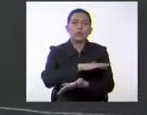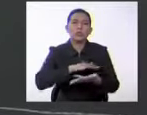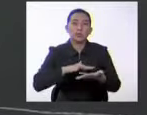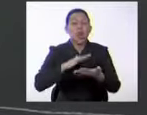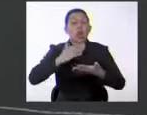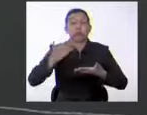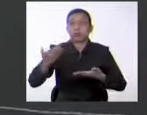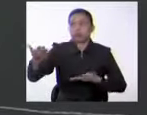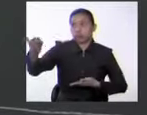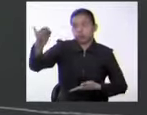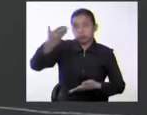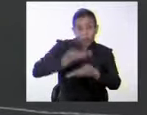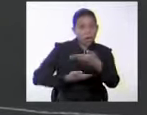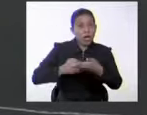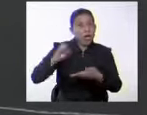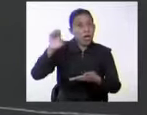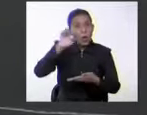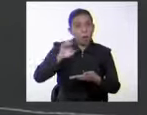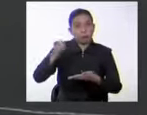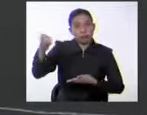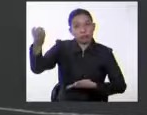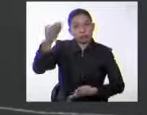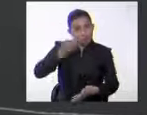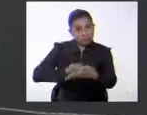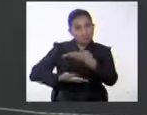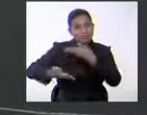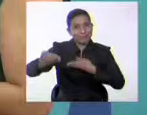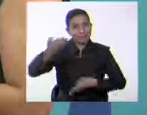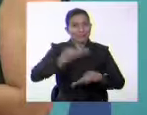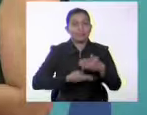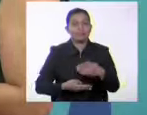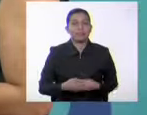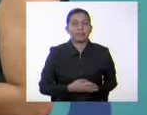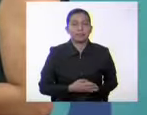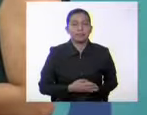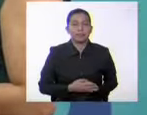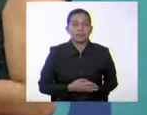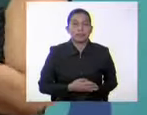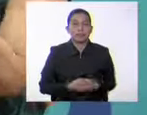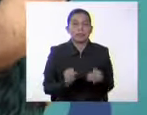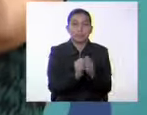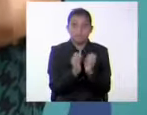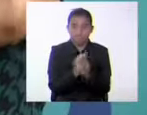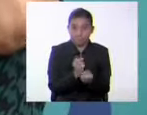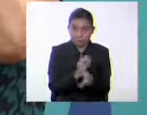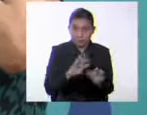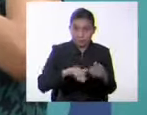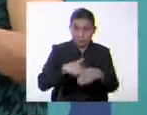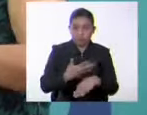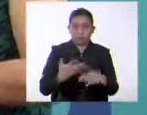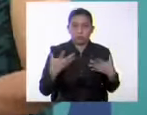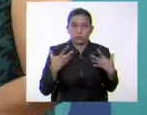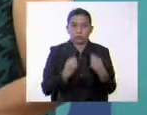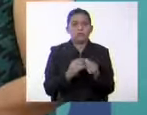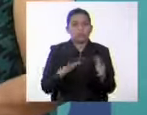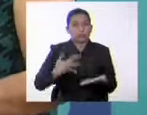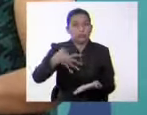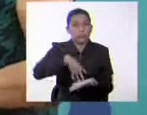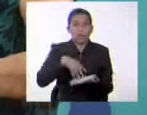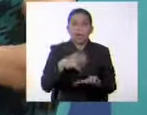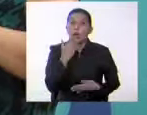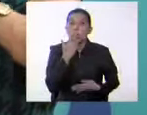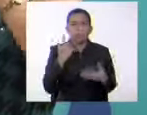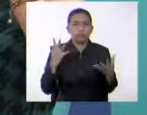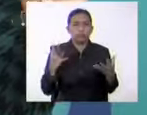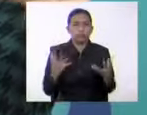entonces hay un intercambio. Y en materia de consecuencias sociales tenemos que disminuyó la población indígena,